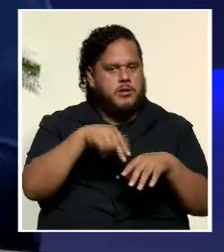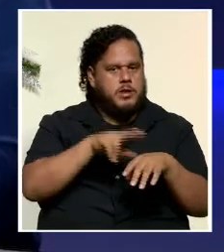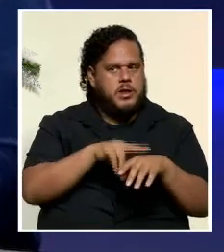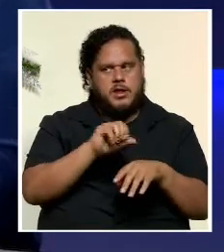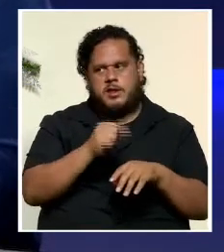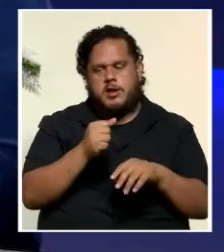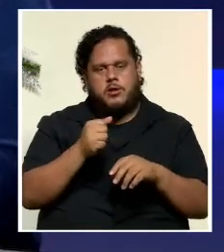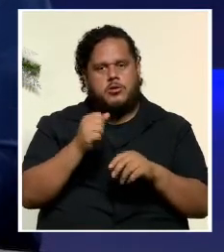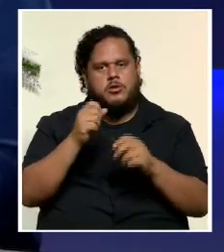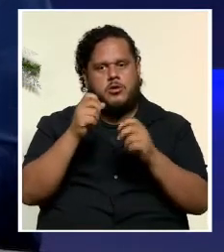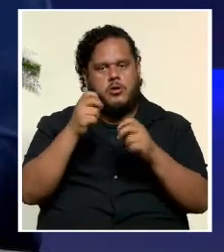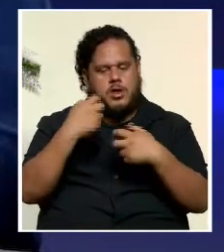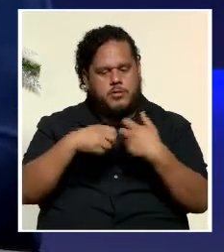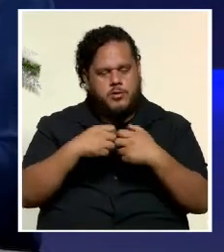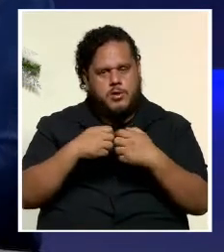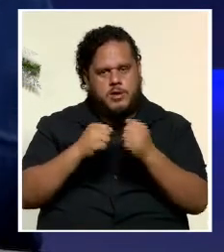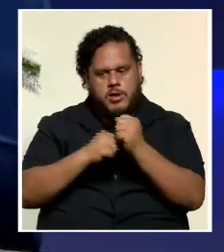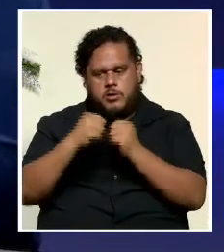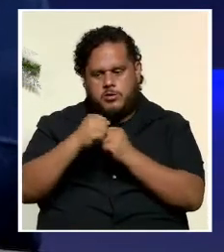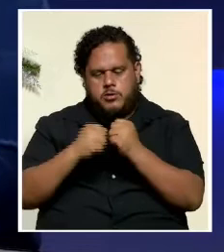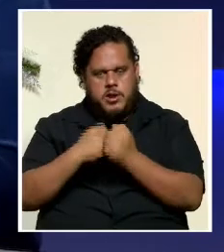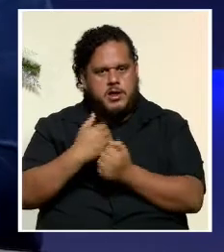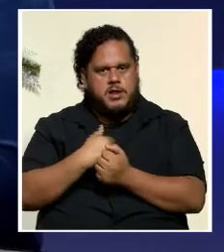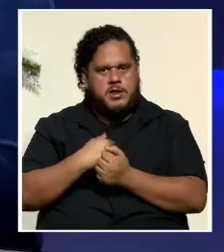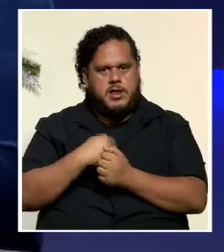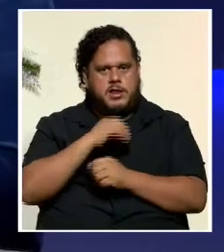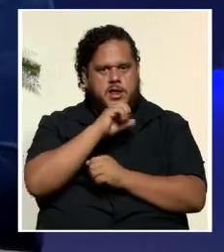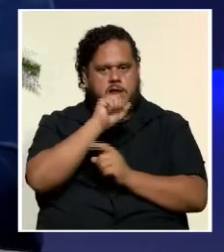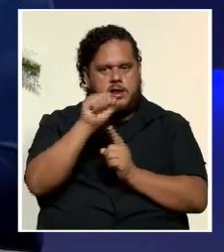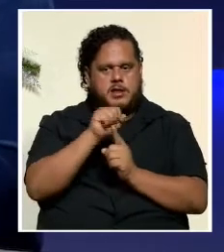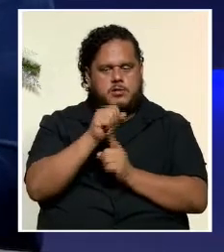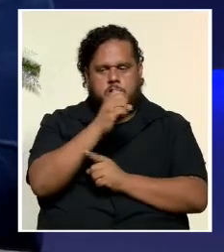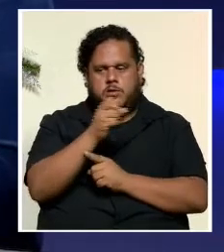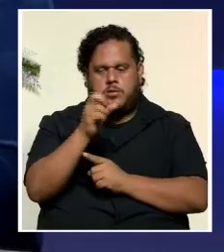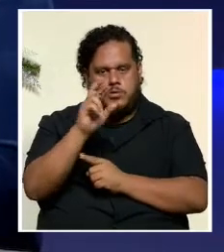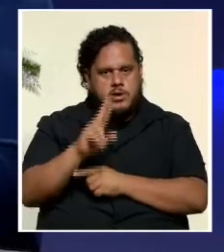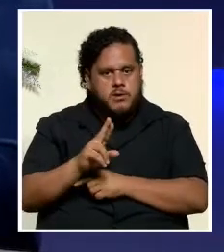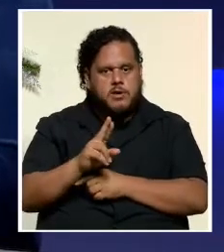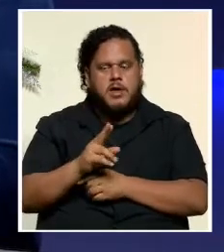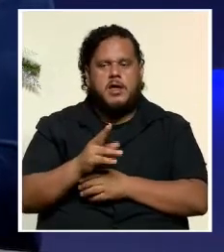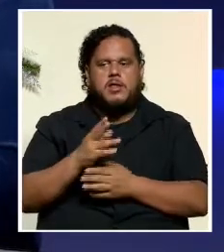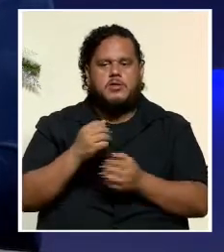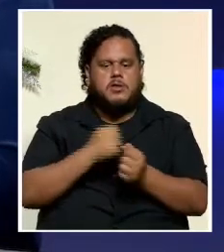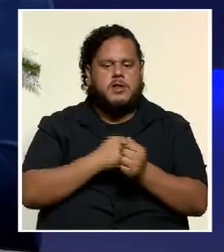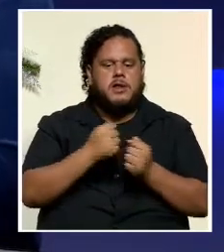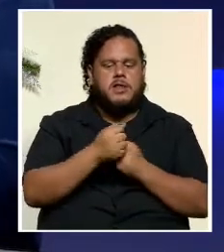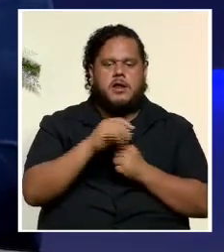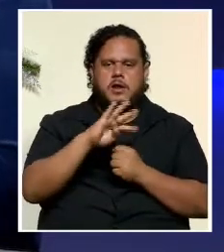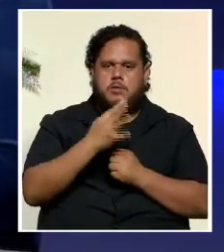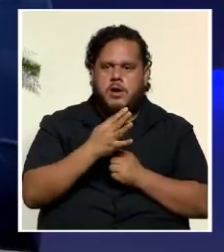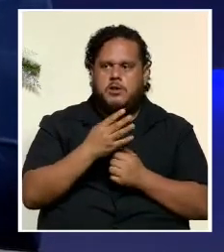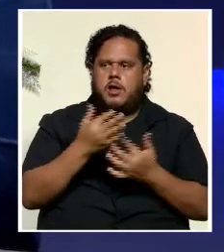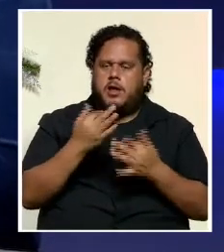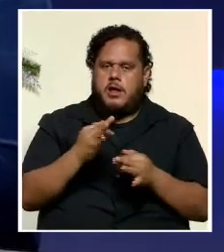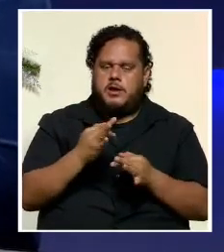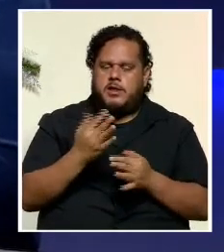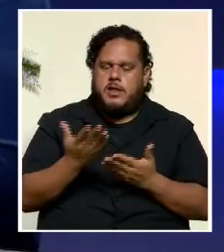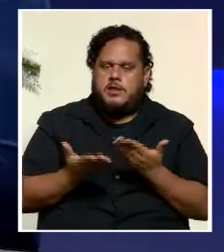problema estructural que está presentando el Estado costarricense, donde la Sala ha venido tratando de